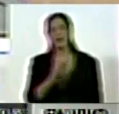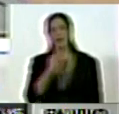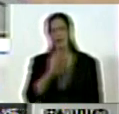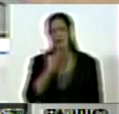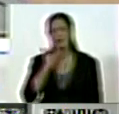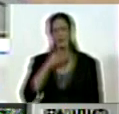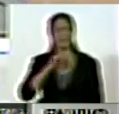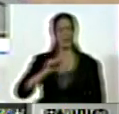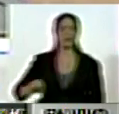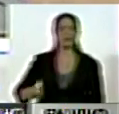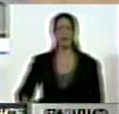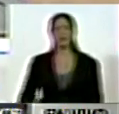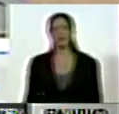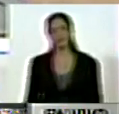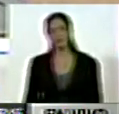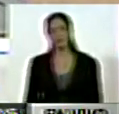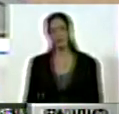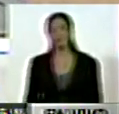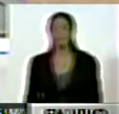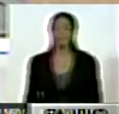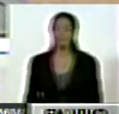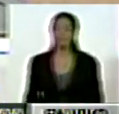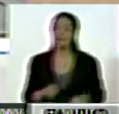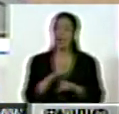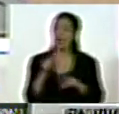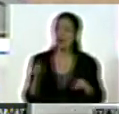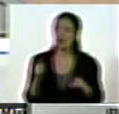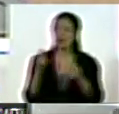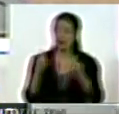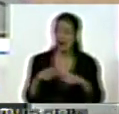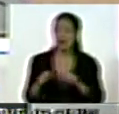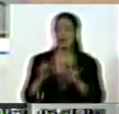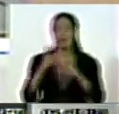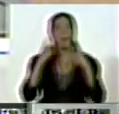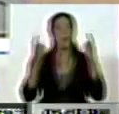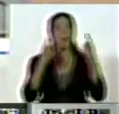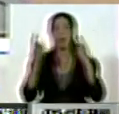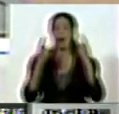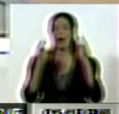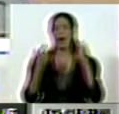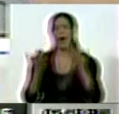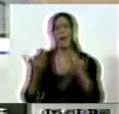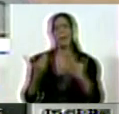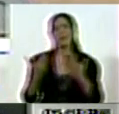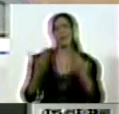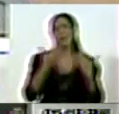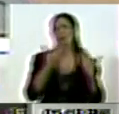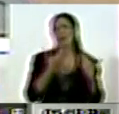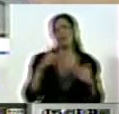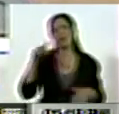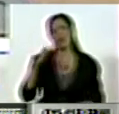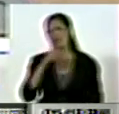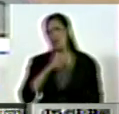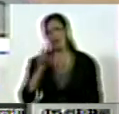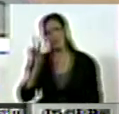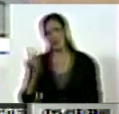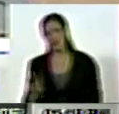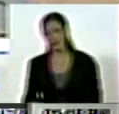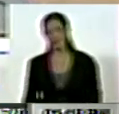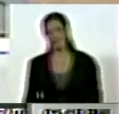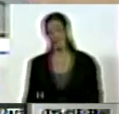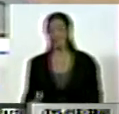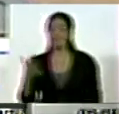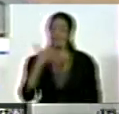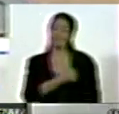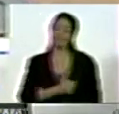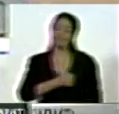rechazo. Y bueno, ellos pretenden buscar afuera el apoyo y el soporte que no tienen en Venezuela. Y es